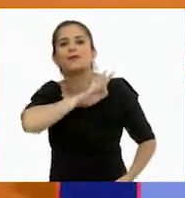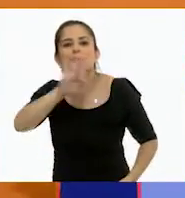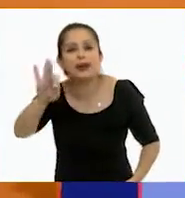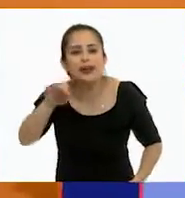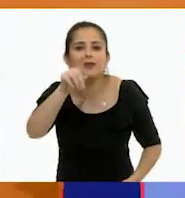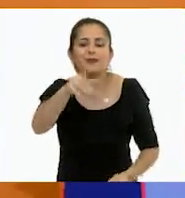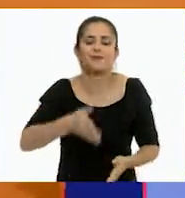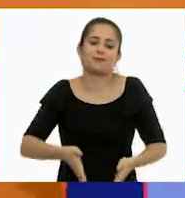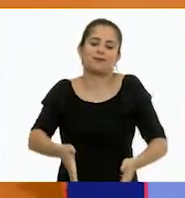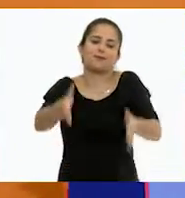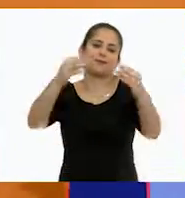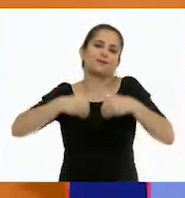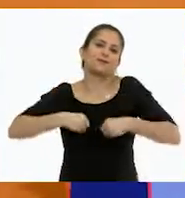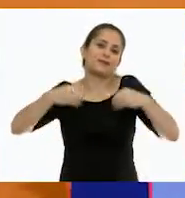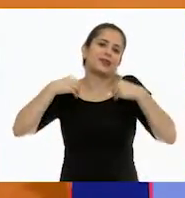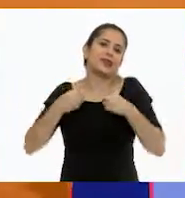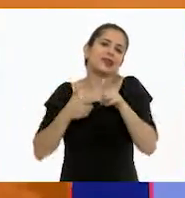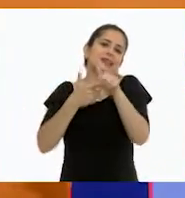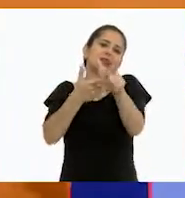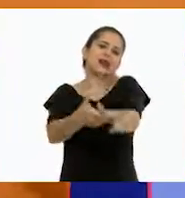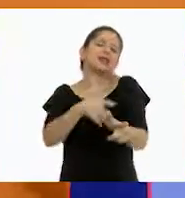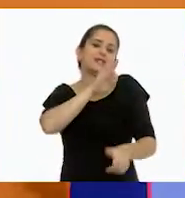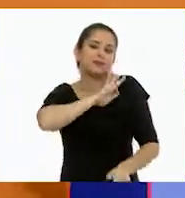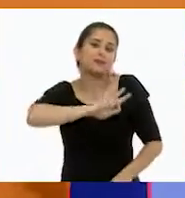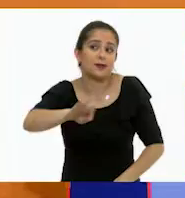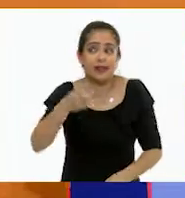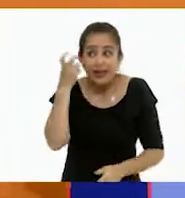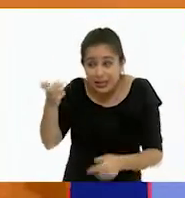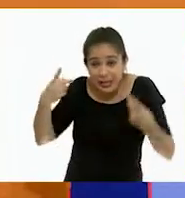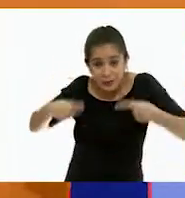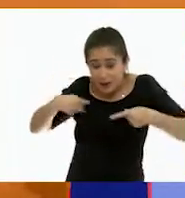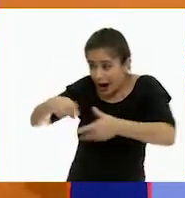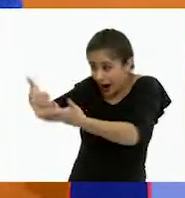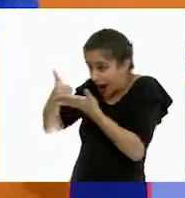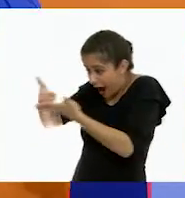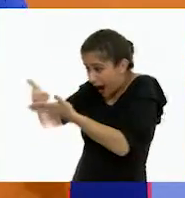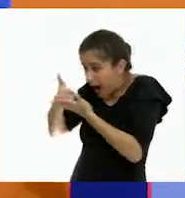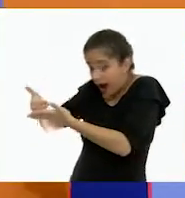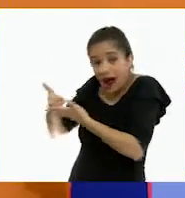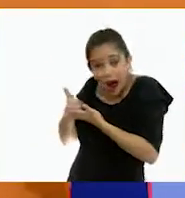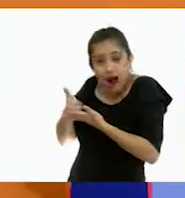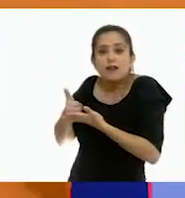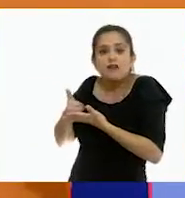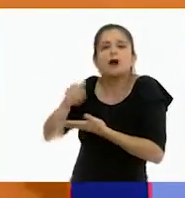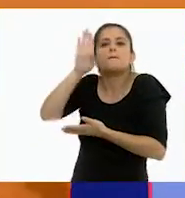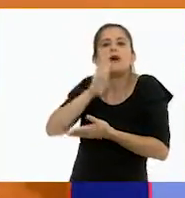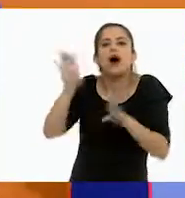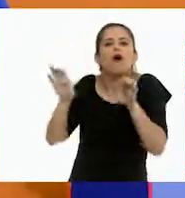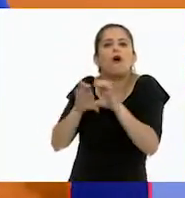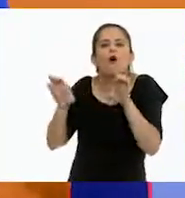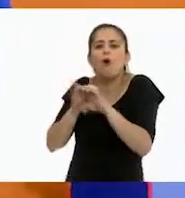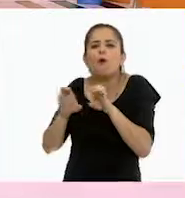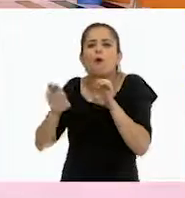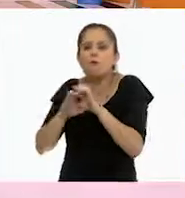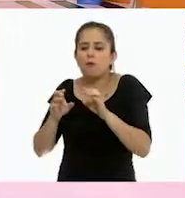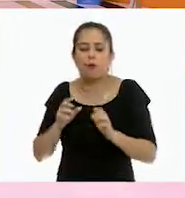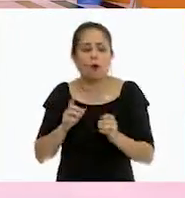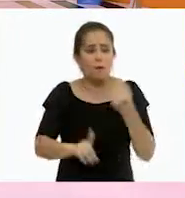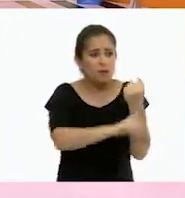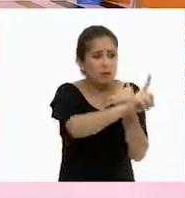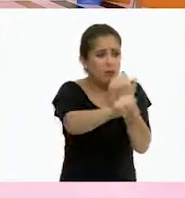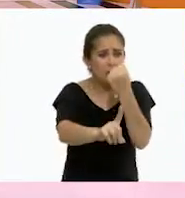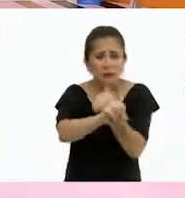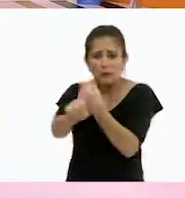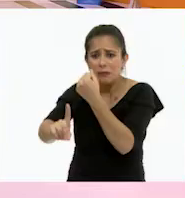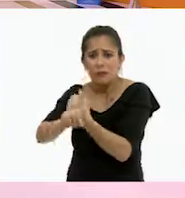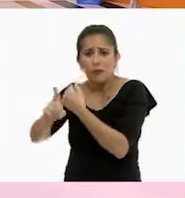seguir caminando en la vida, ¿verdad? Eso es lo importante, que estas personas que nos ayudan nos hacen como el puente para que nosotros crucemos los ríos,